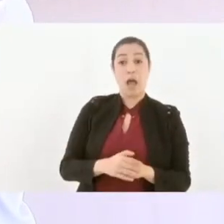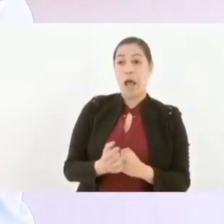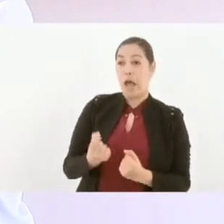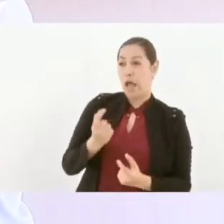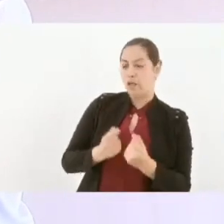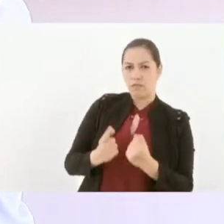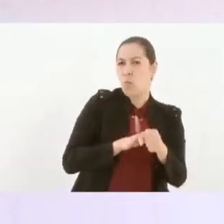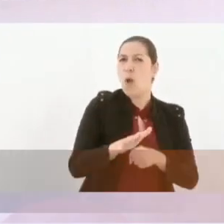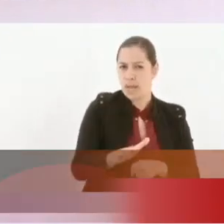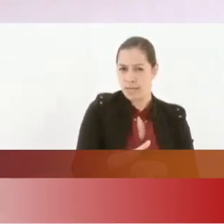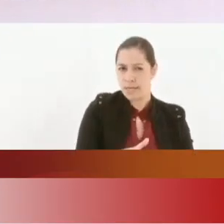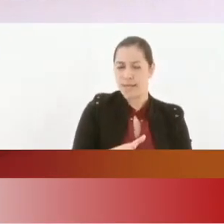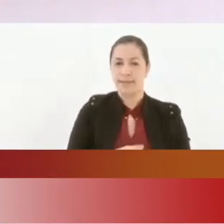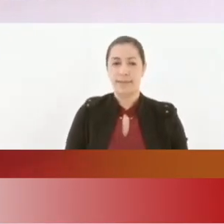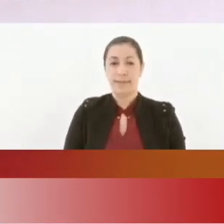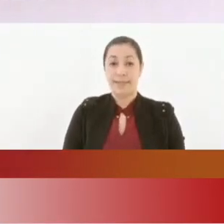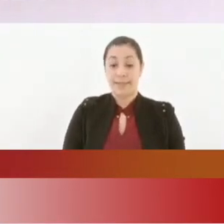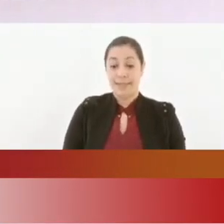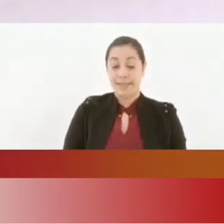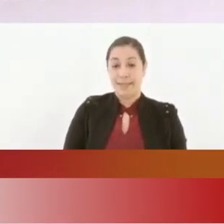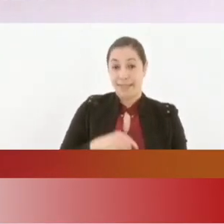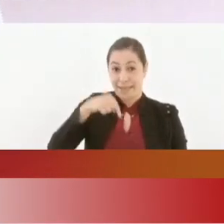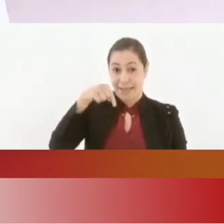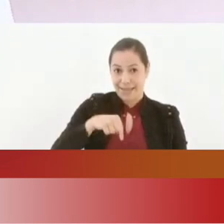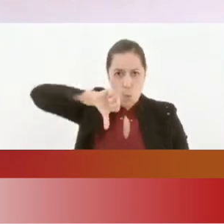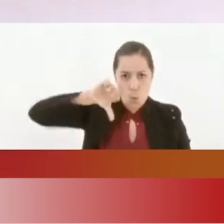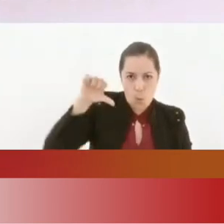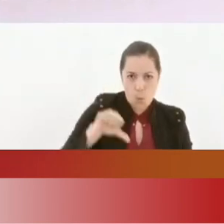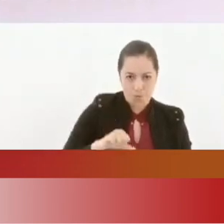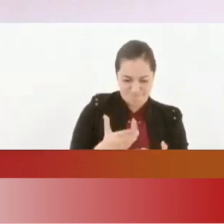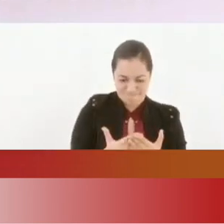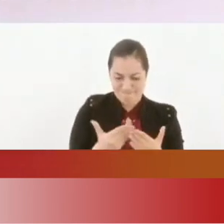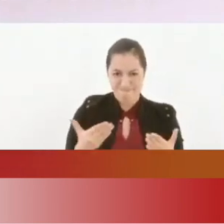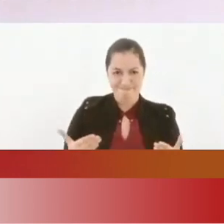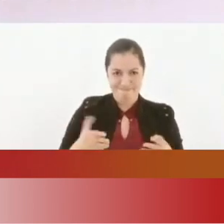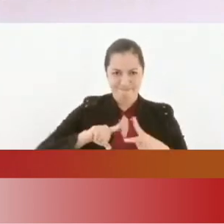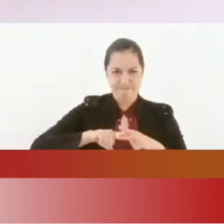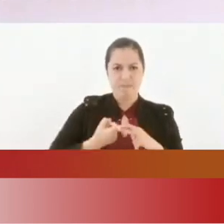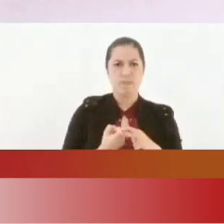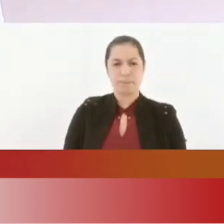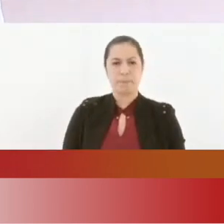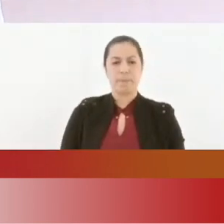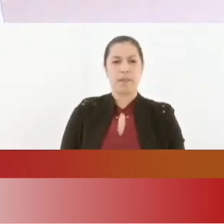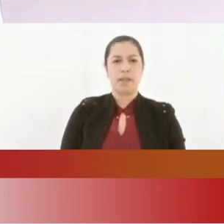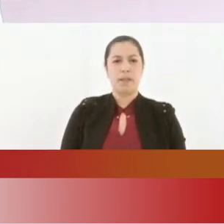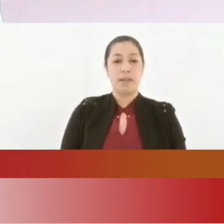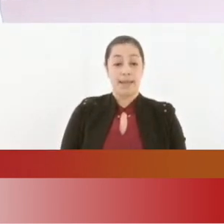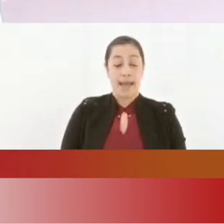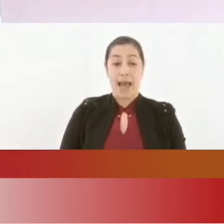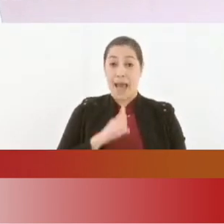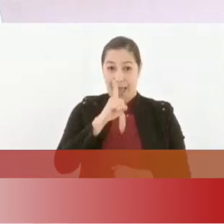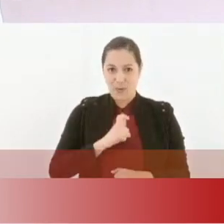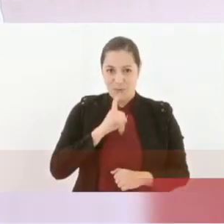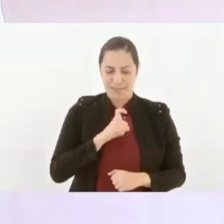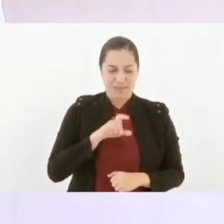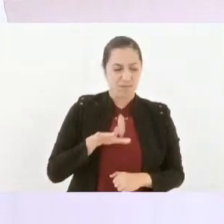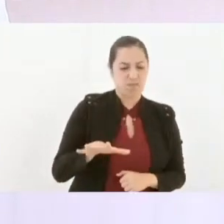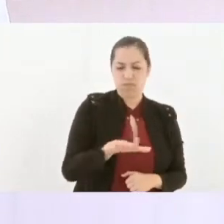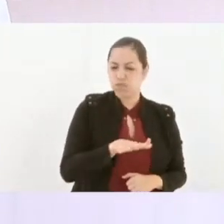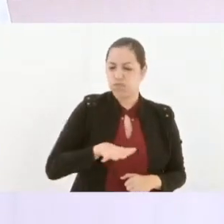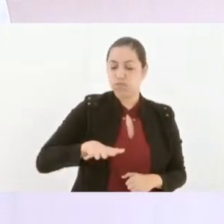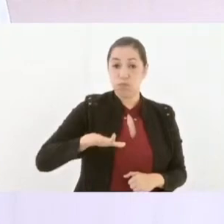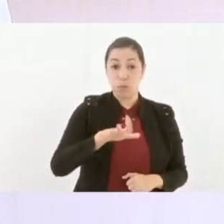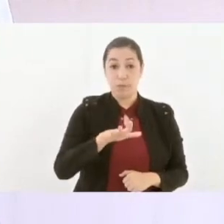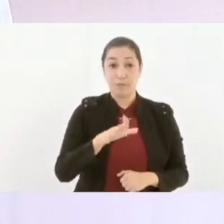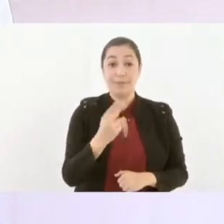ventaja de que a partir de ahora, a eso venimos también, el agua que